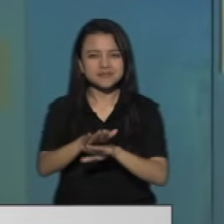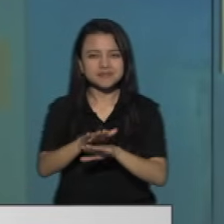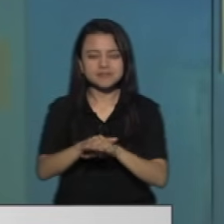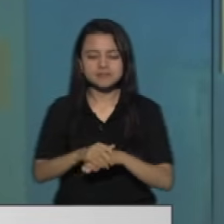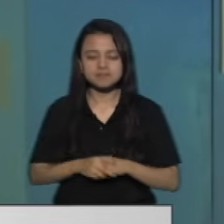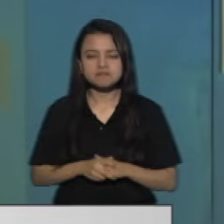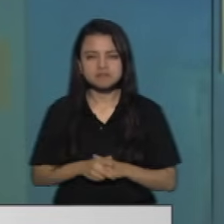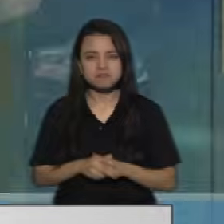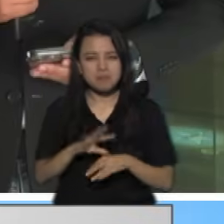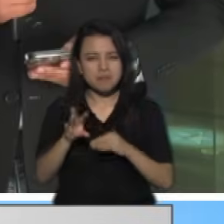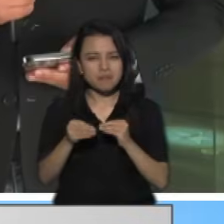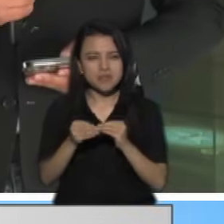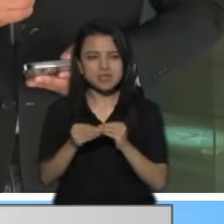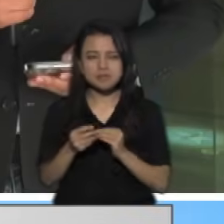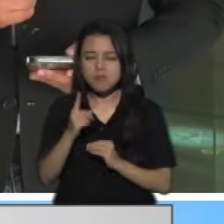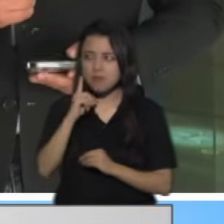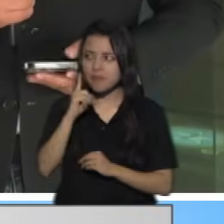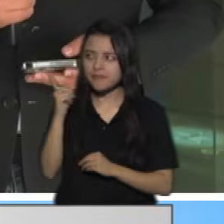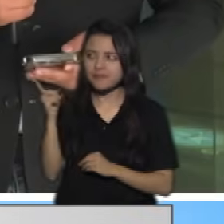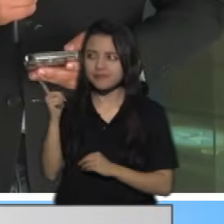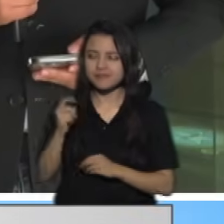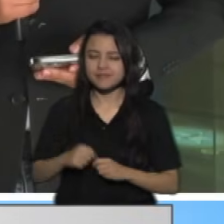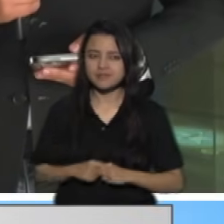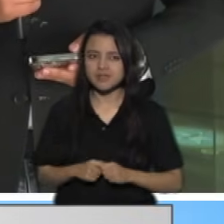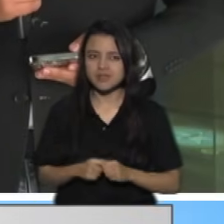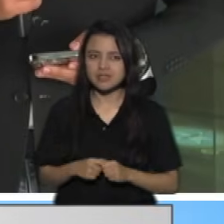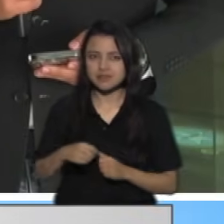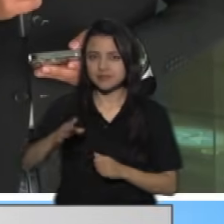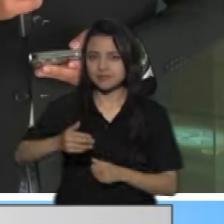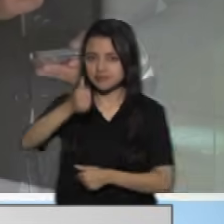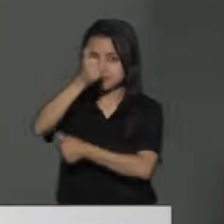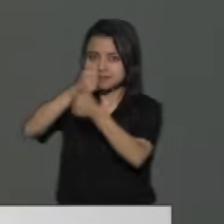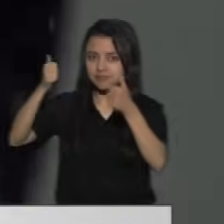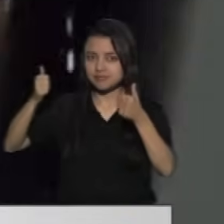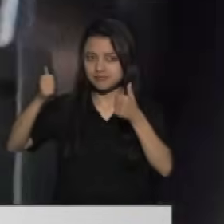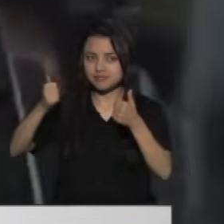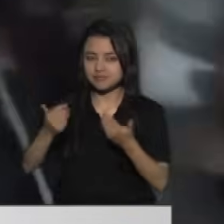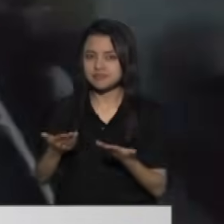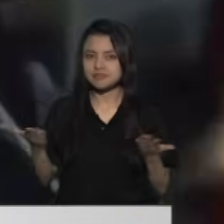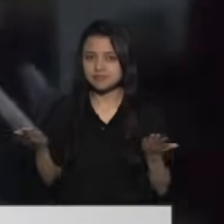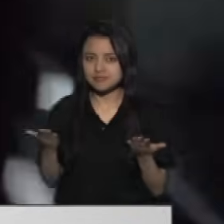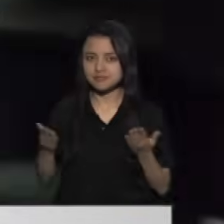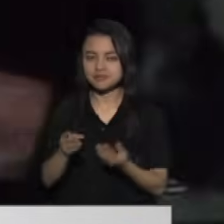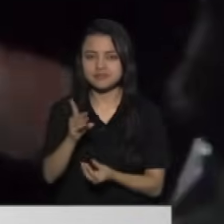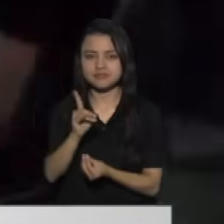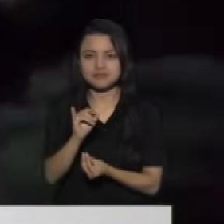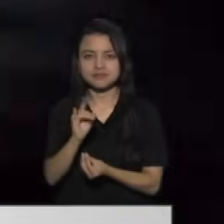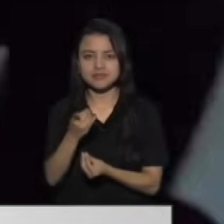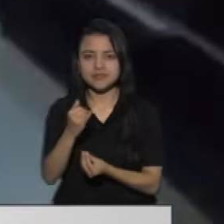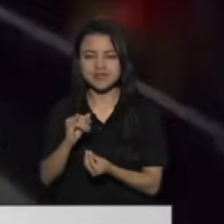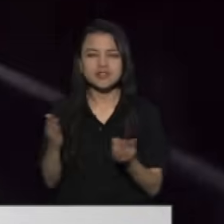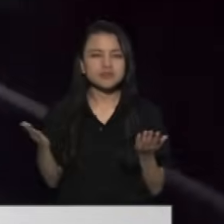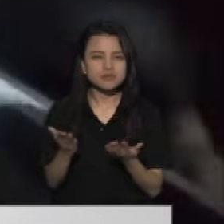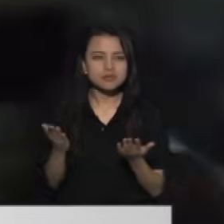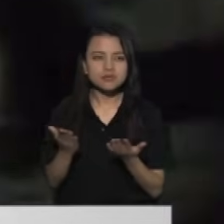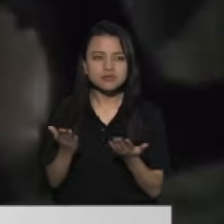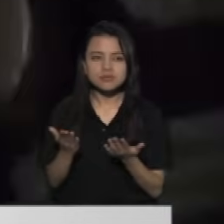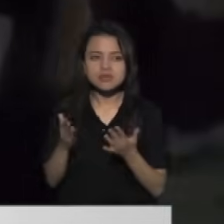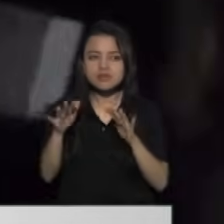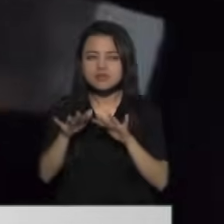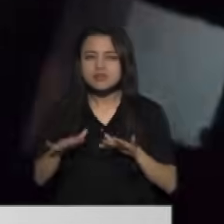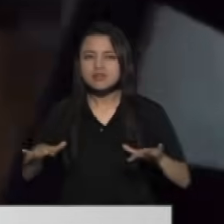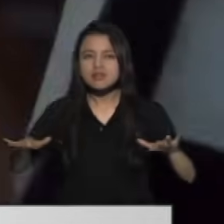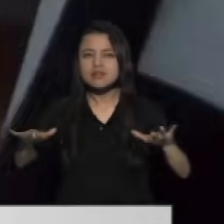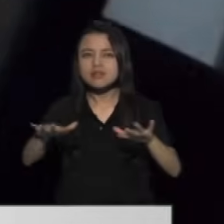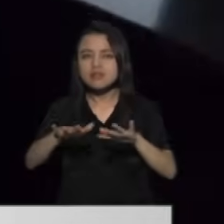un importante operativo que llevaron a cabo en las últimas horas las autoridades, específicamente la DIJÍN e Interpol. Todo esto contra